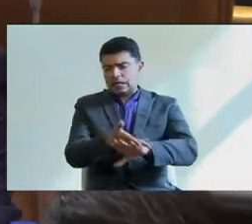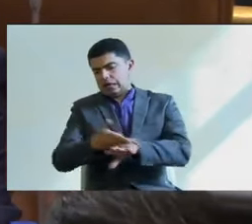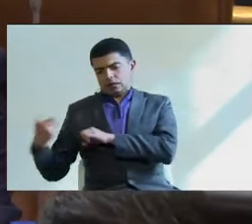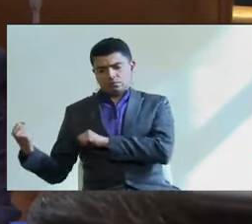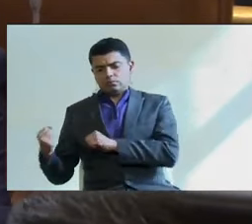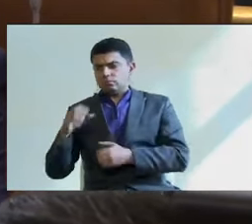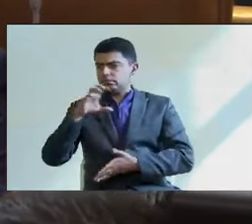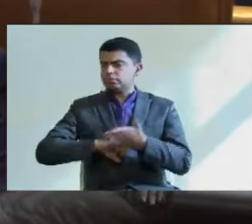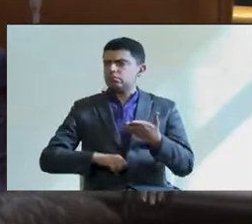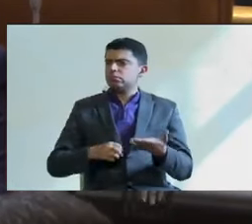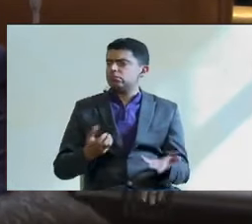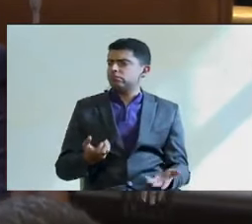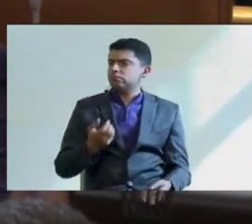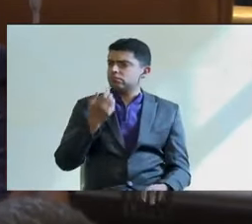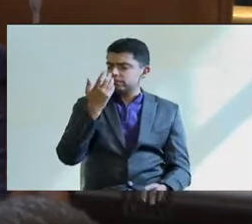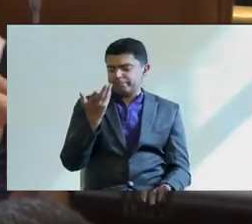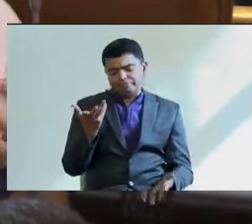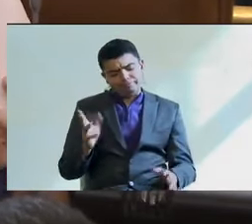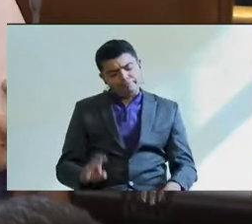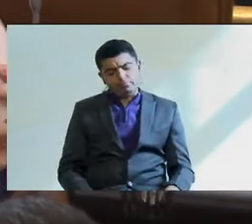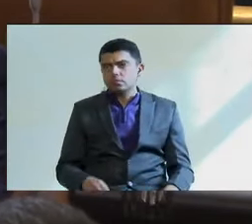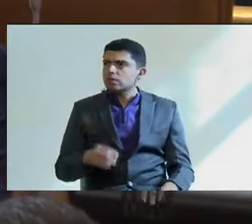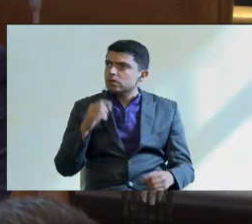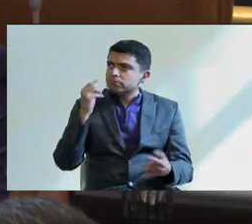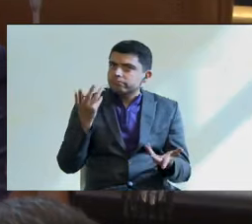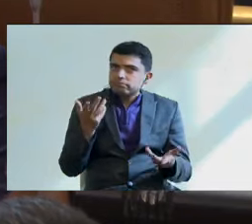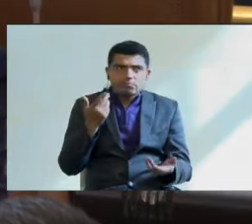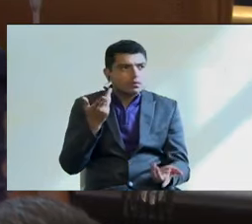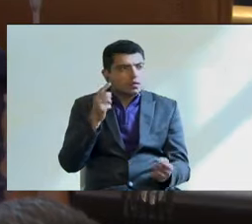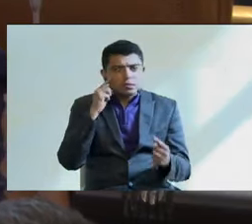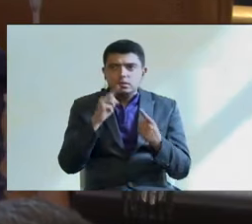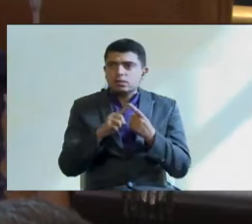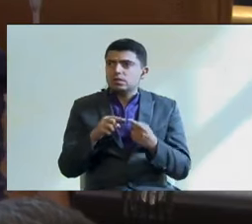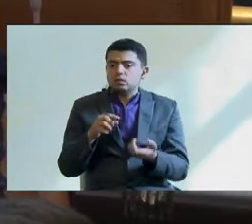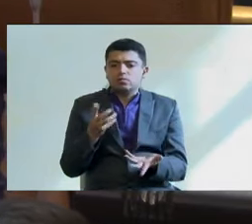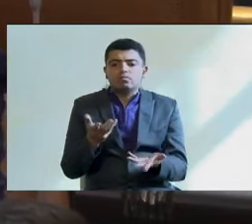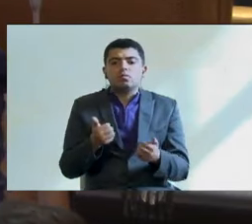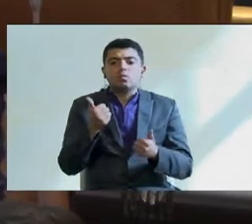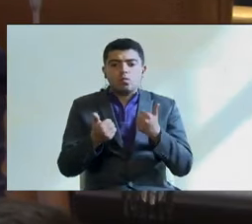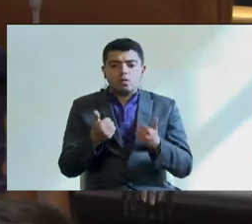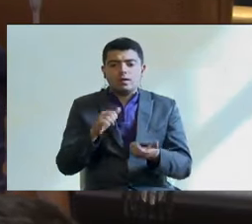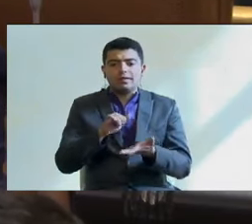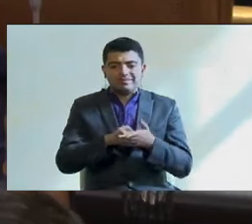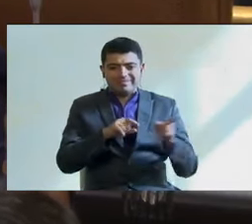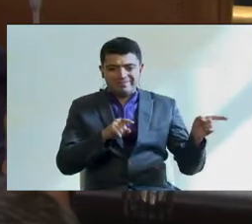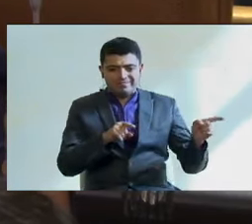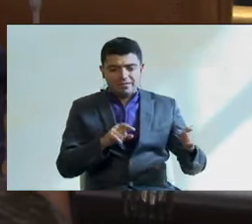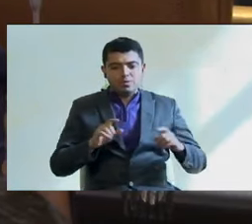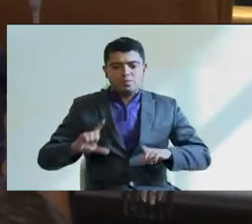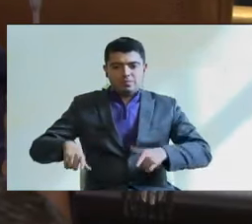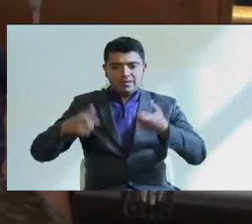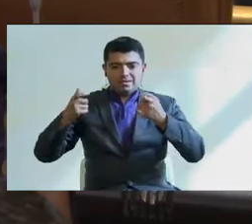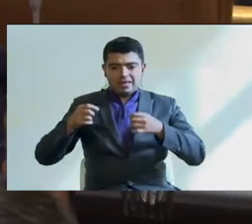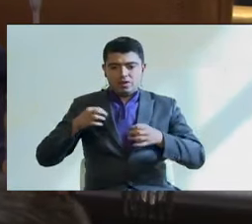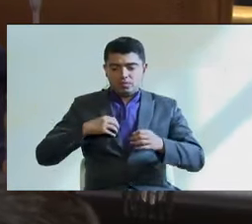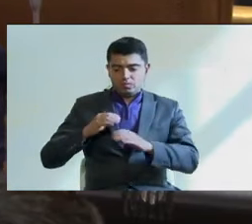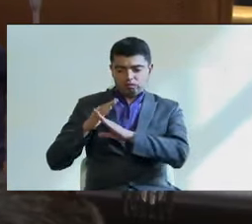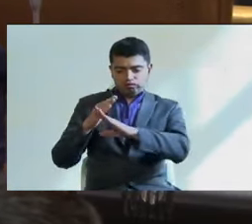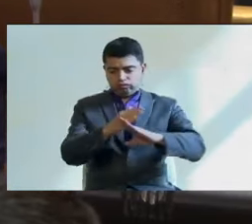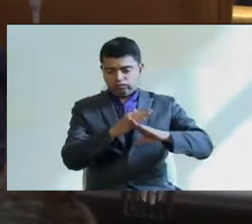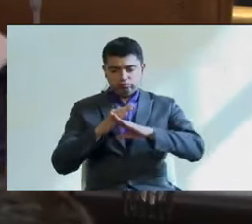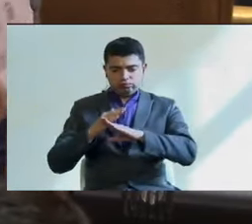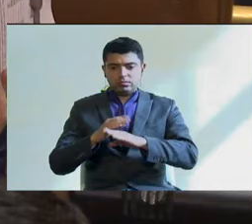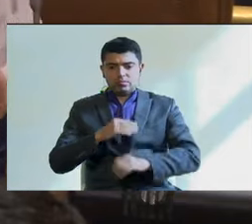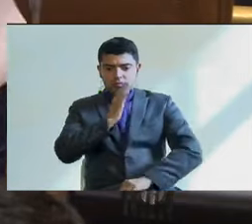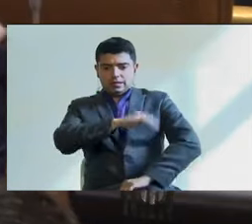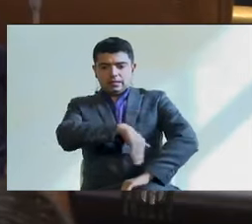que se buscaba con esta proposición en consonancia con el concepto del Ministerio de defensa Dentro